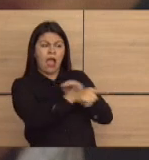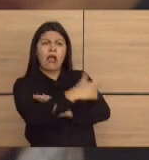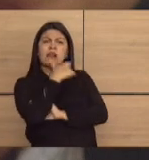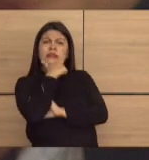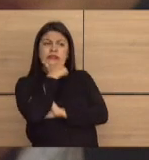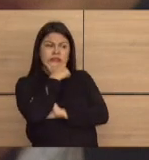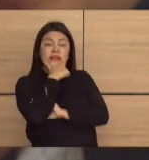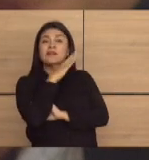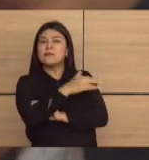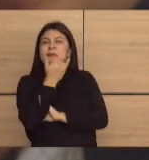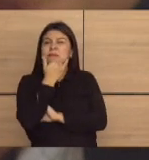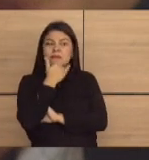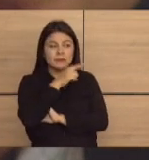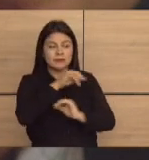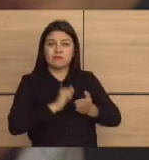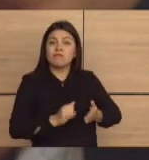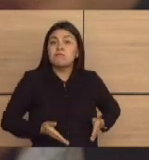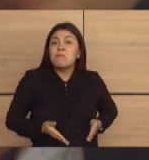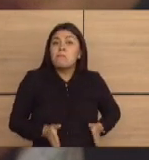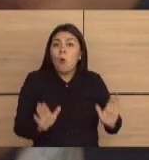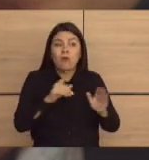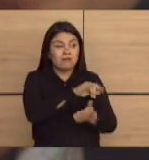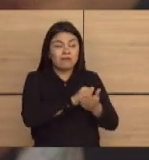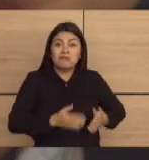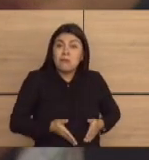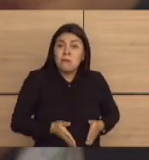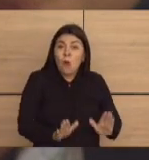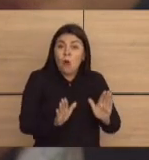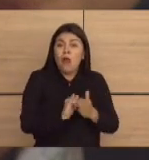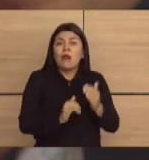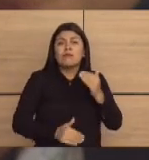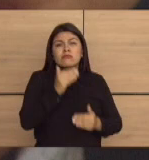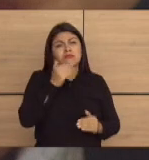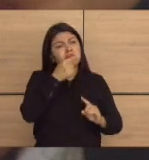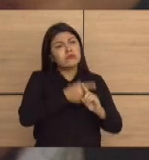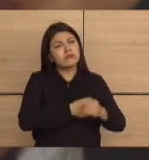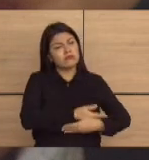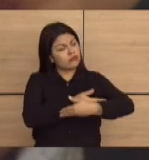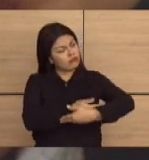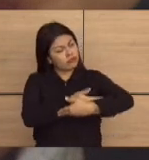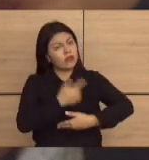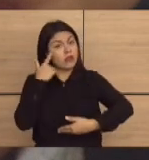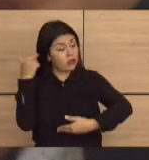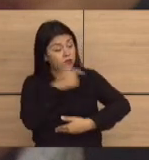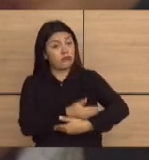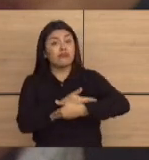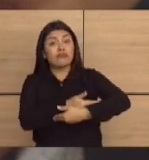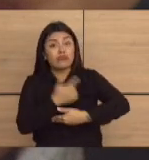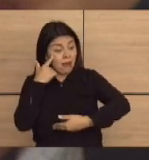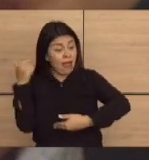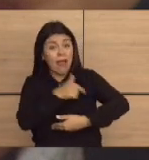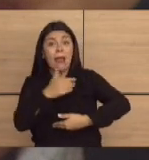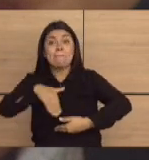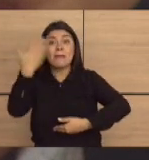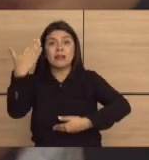nacen y siempre en sus primeros meses de vida tienen acceso a